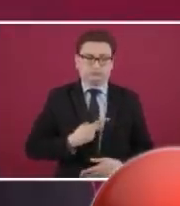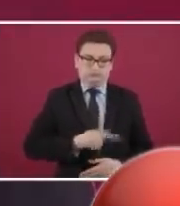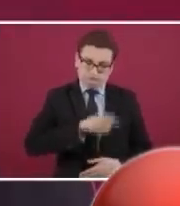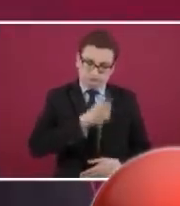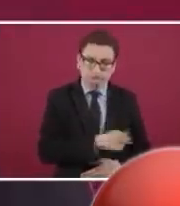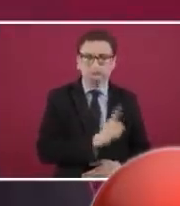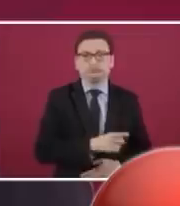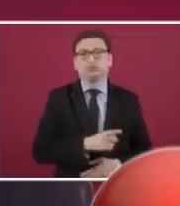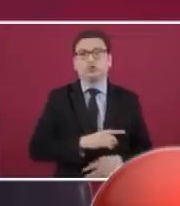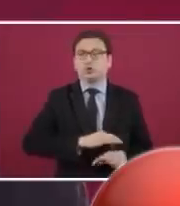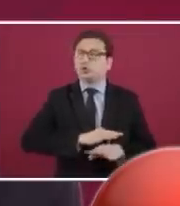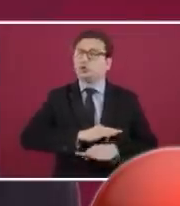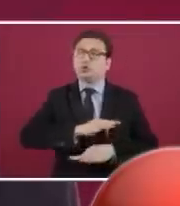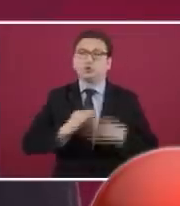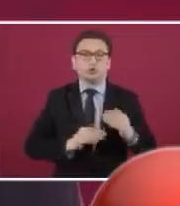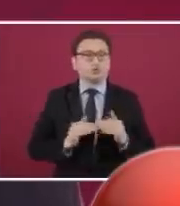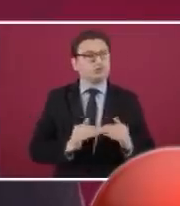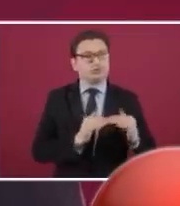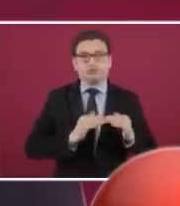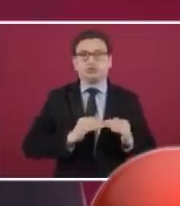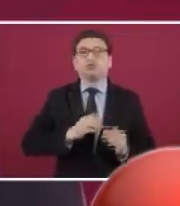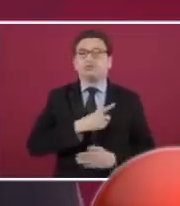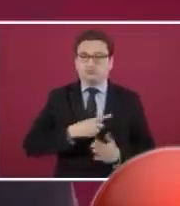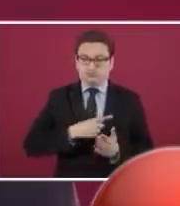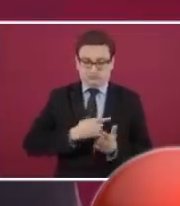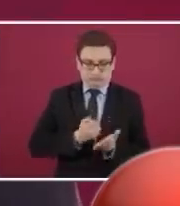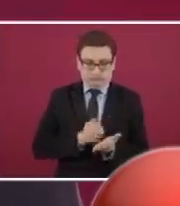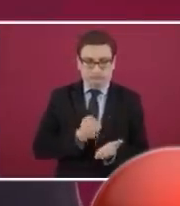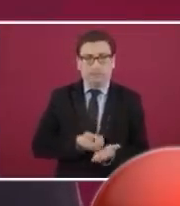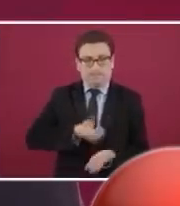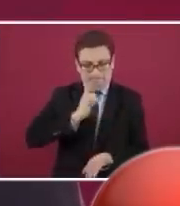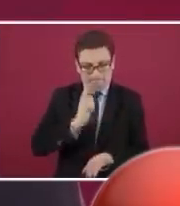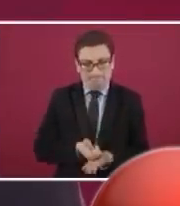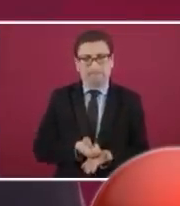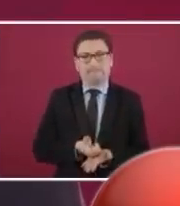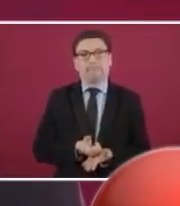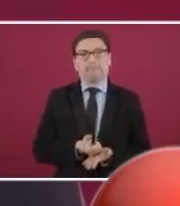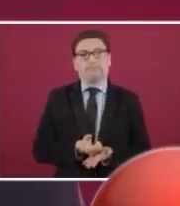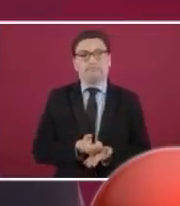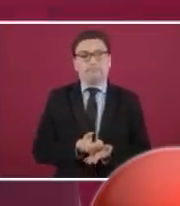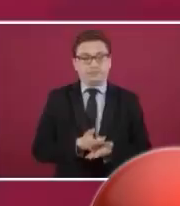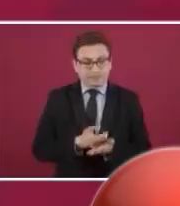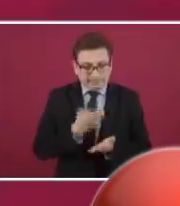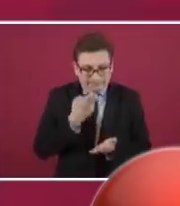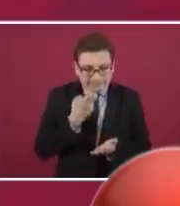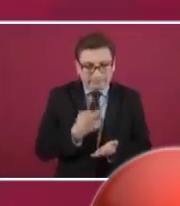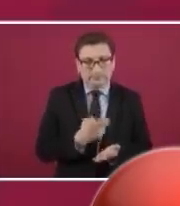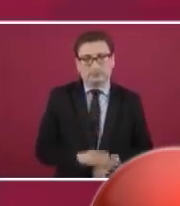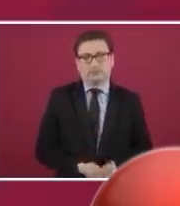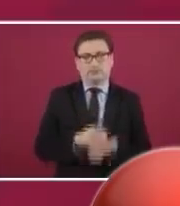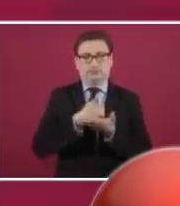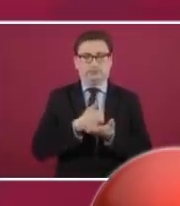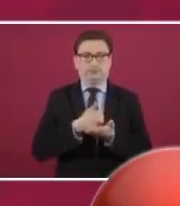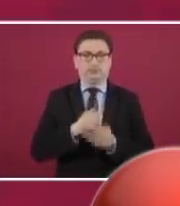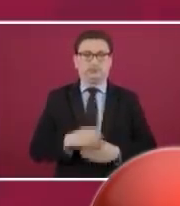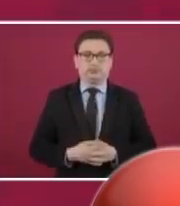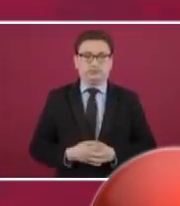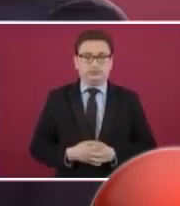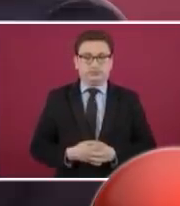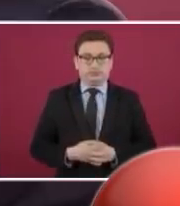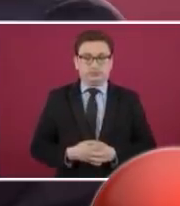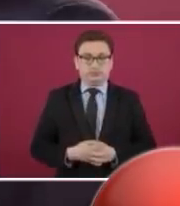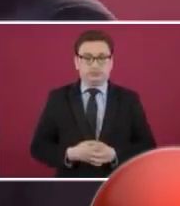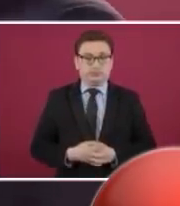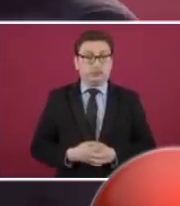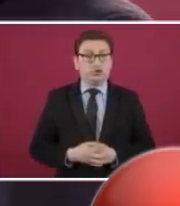Ahora todos tenemos que contribuir, ayudar. Hasta los Salinas Pliego, los Azcárraga. está tomado